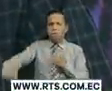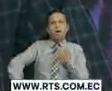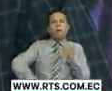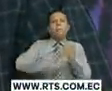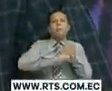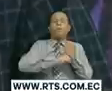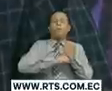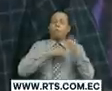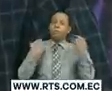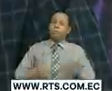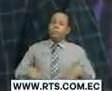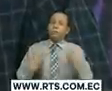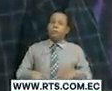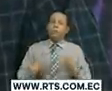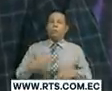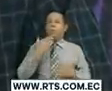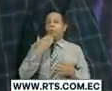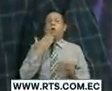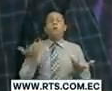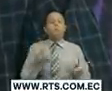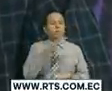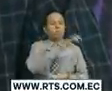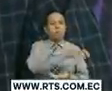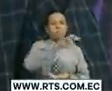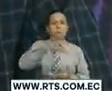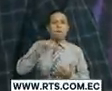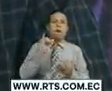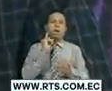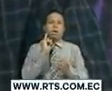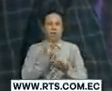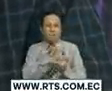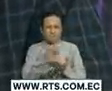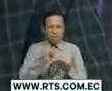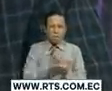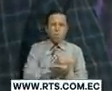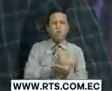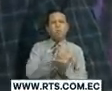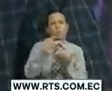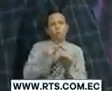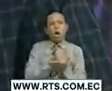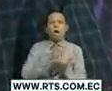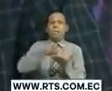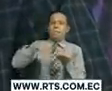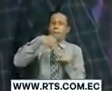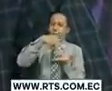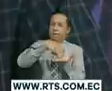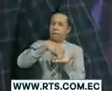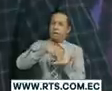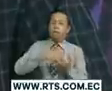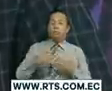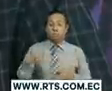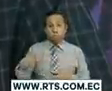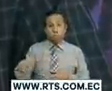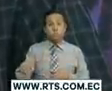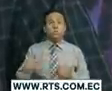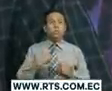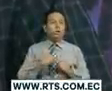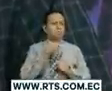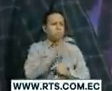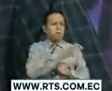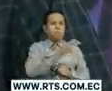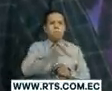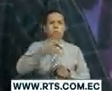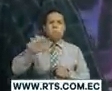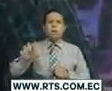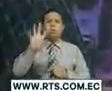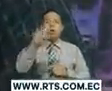en 3 provincias básicamente, en Imbabura, en Guayas y en Manabí, entiendo yo, ¿verdad? En 4 laboratorios de estas 3 provincias